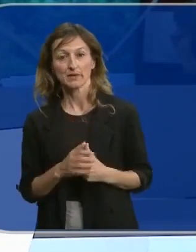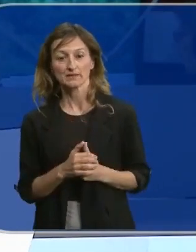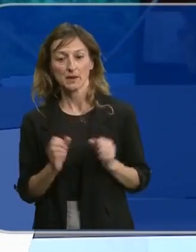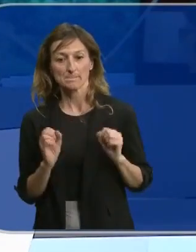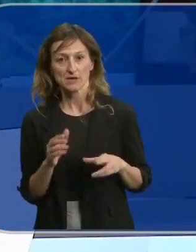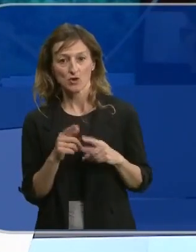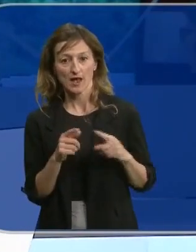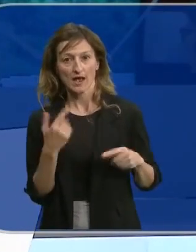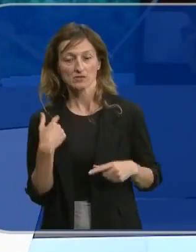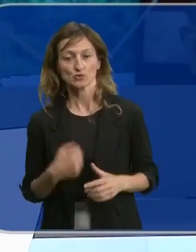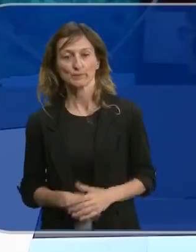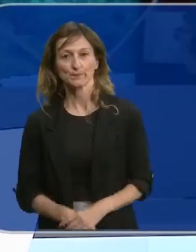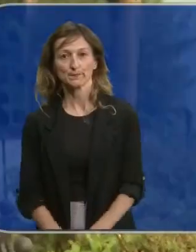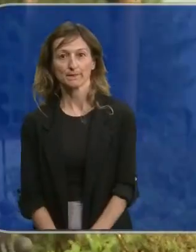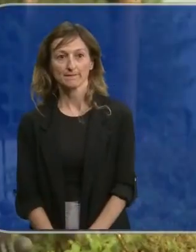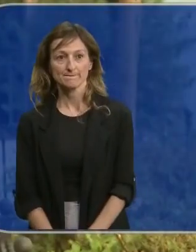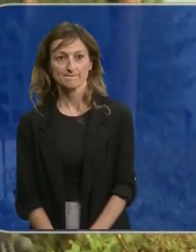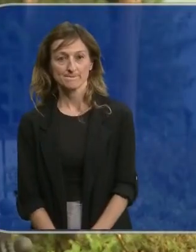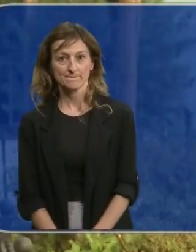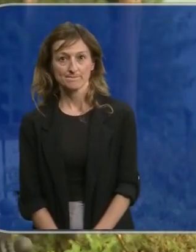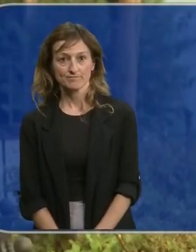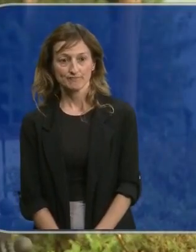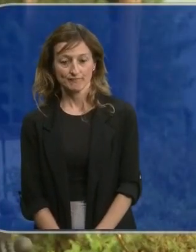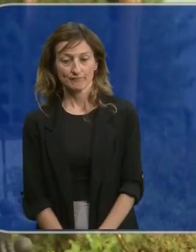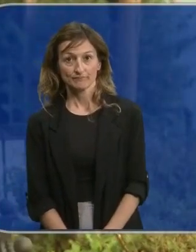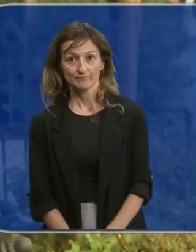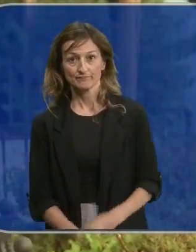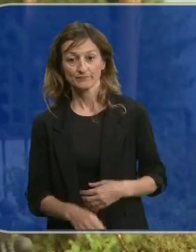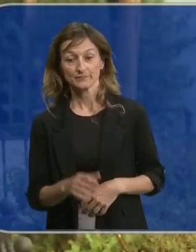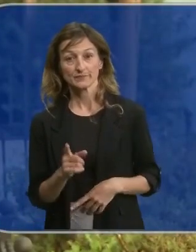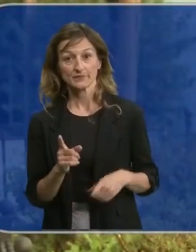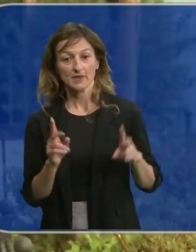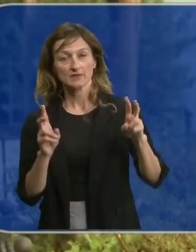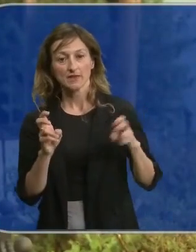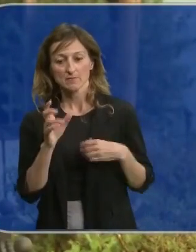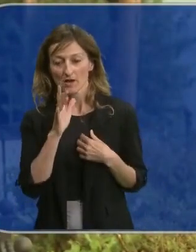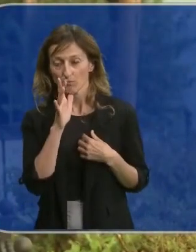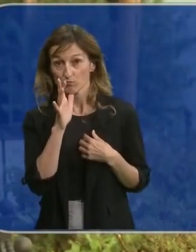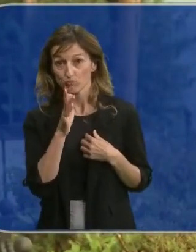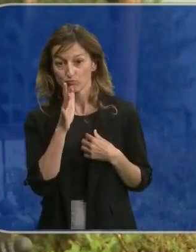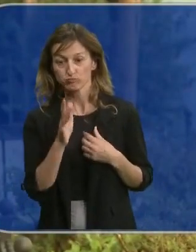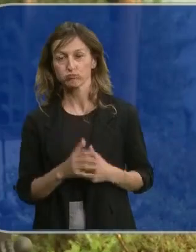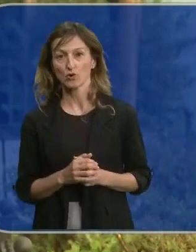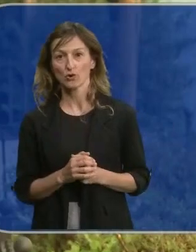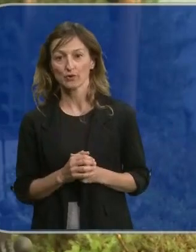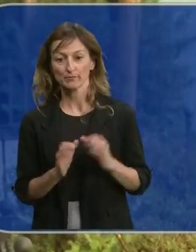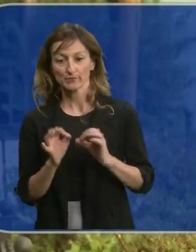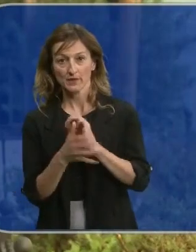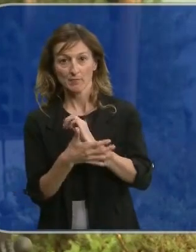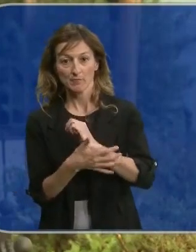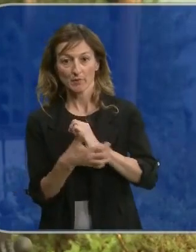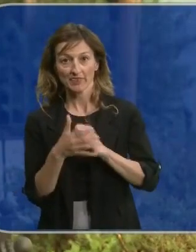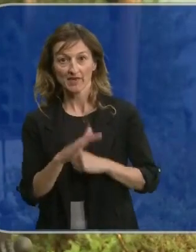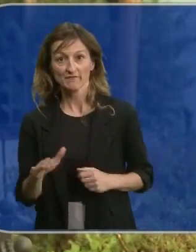empeorado en el último año Ana rayes y entre los motivos que podrían estar detrás de esta altísima tasa de